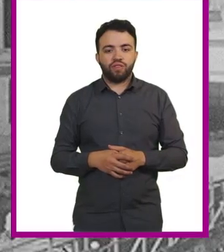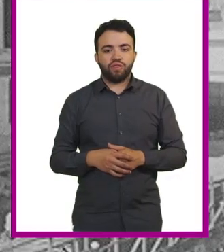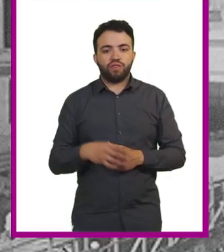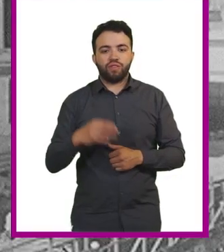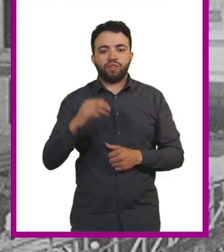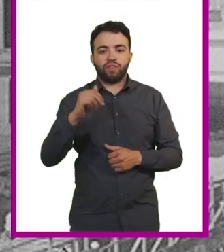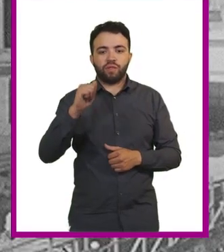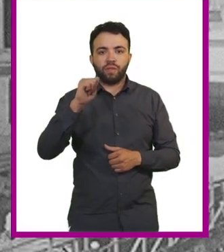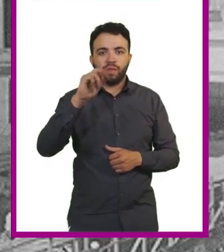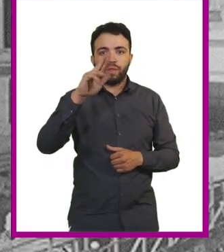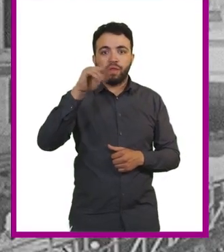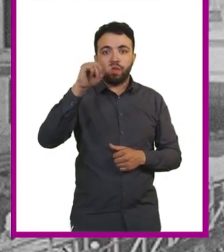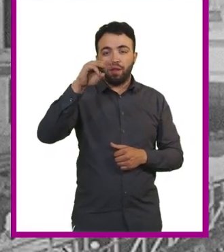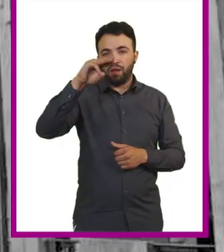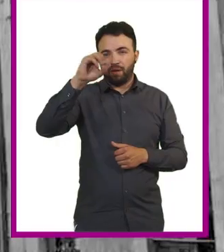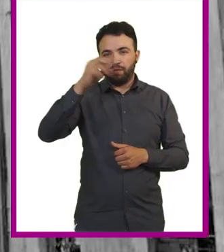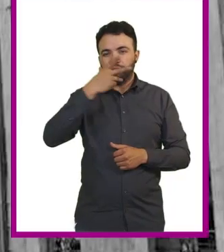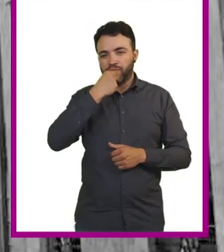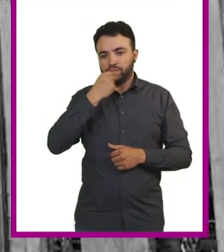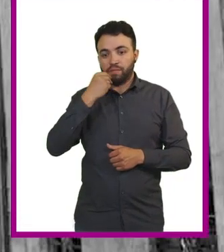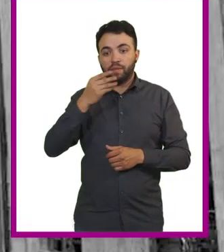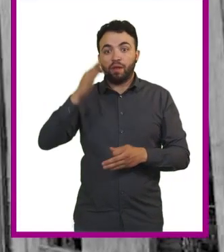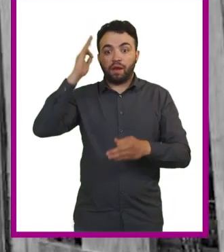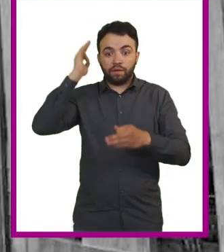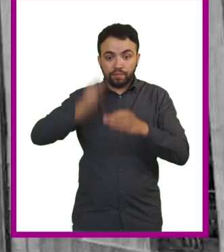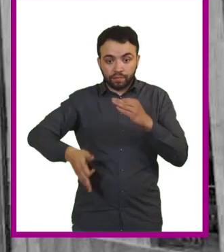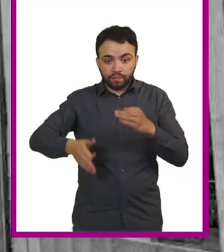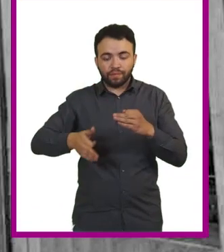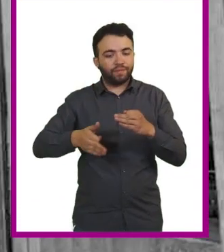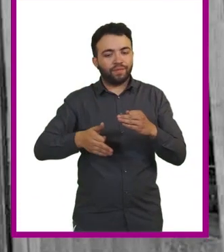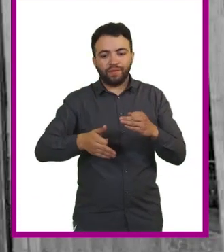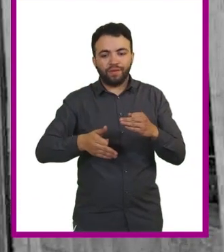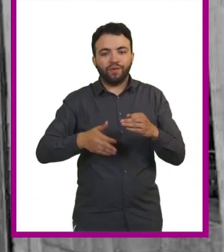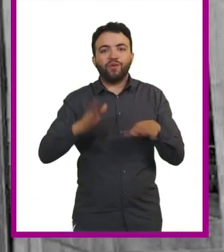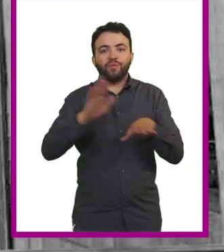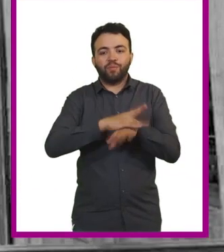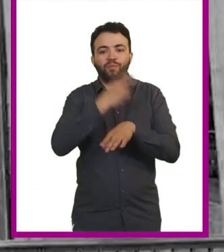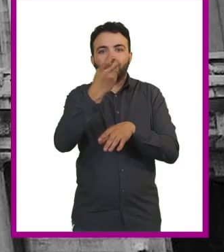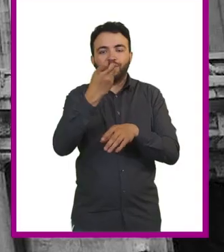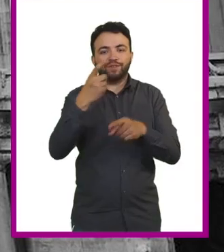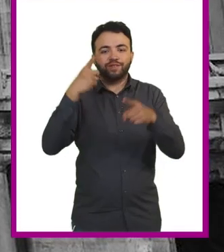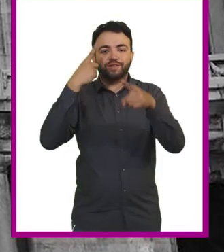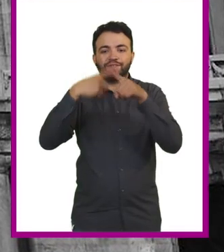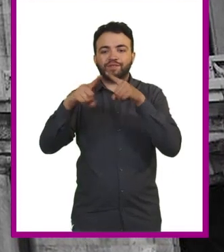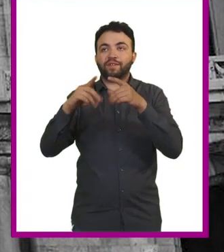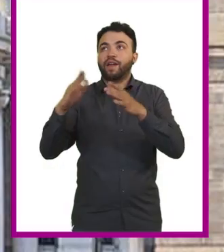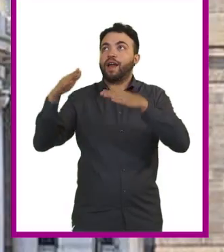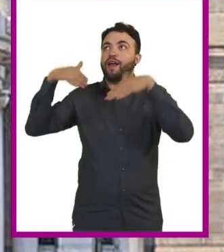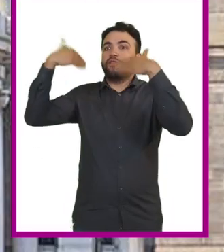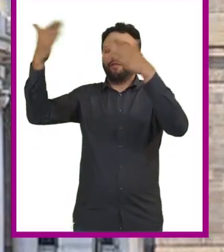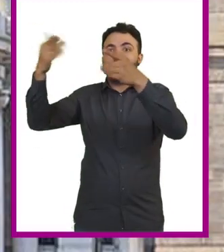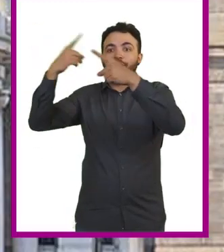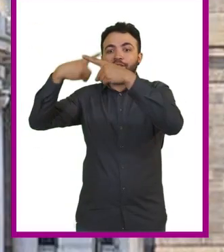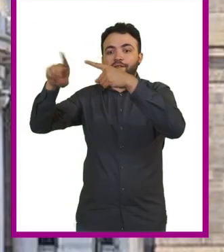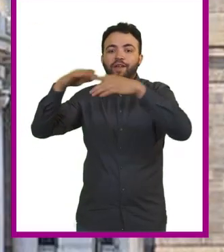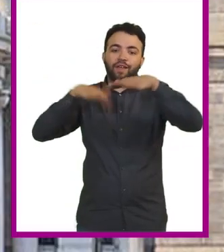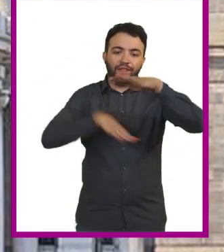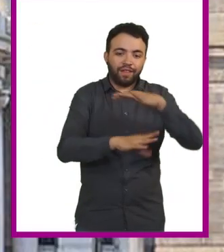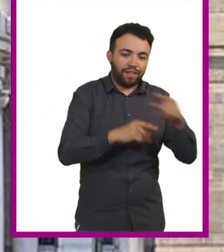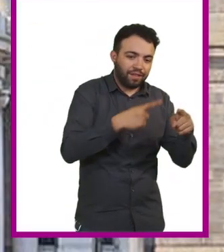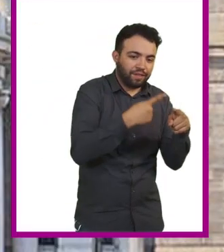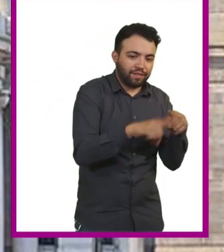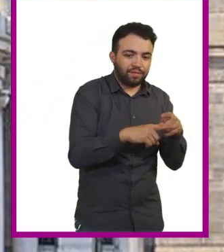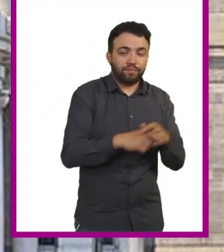Adamo Boari no concluyó el edificio, lo que parte explica esta diferencia de estilos entre el interior y el exterior, cuando el arquitecto